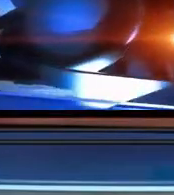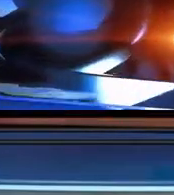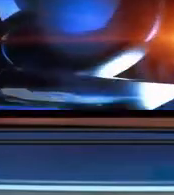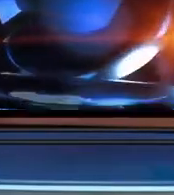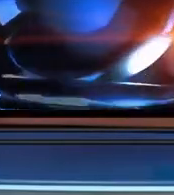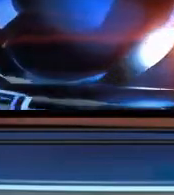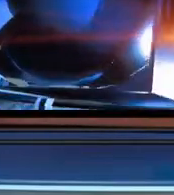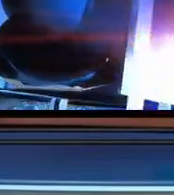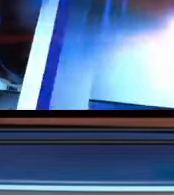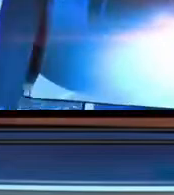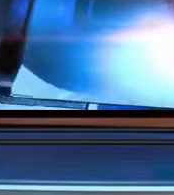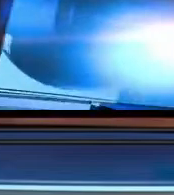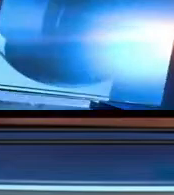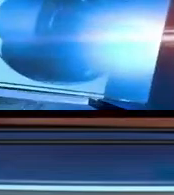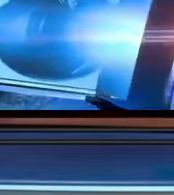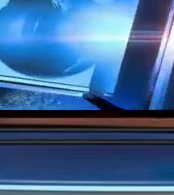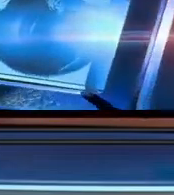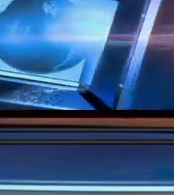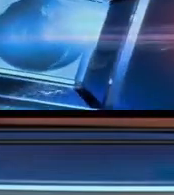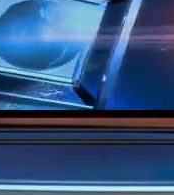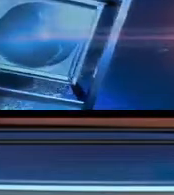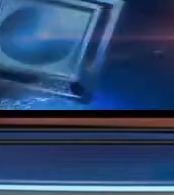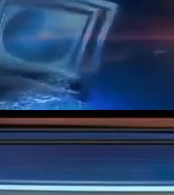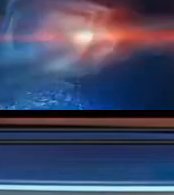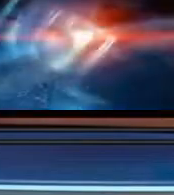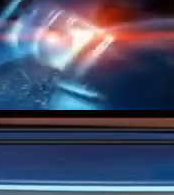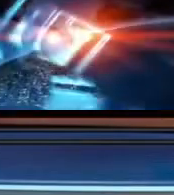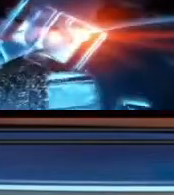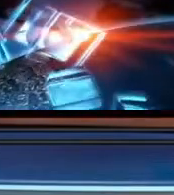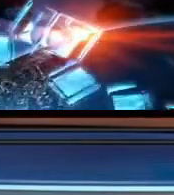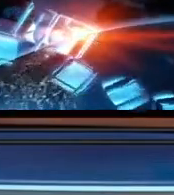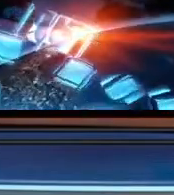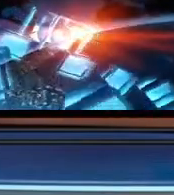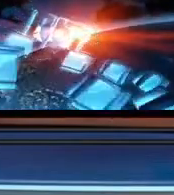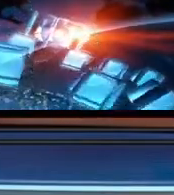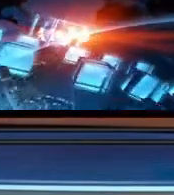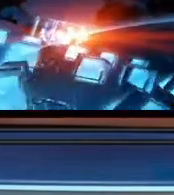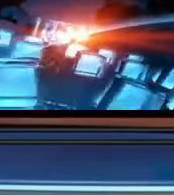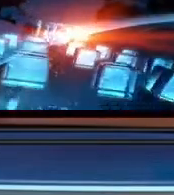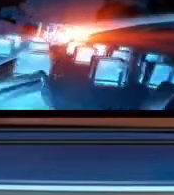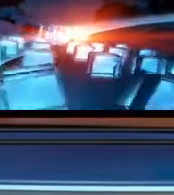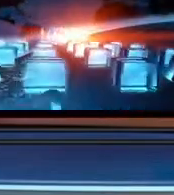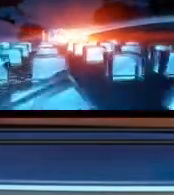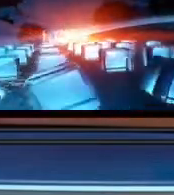más, simplemente que tengan un buen descanso y nos encontramos, si Dios quiere, en el día de mañana. Será hasta entonces.